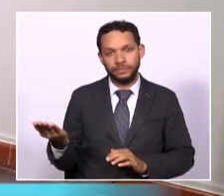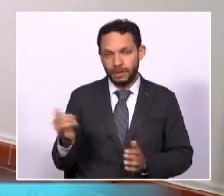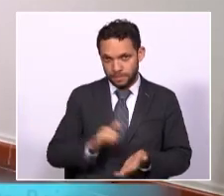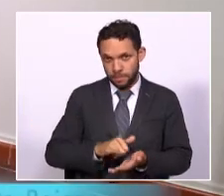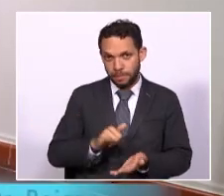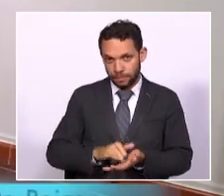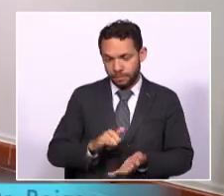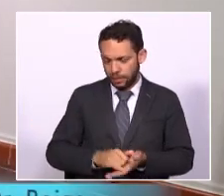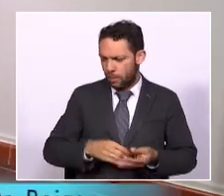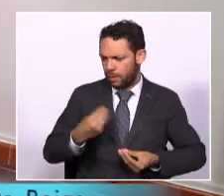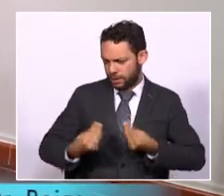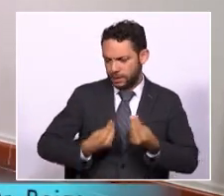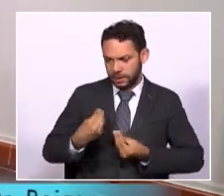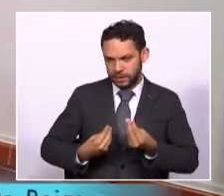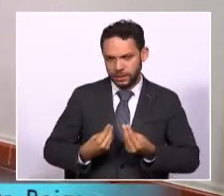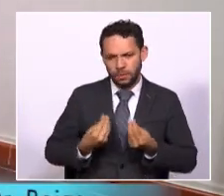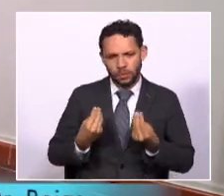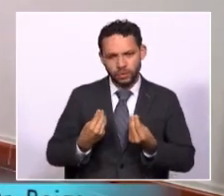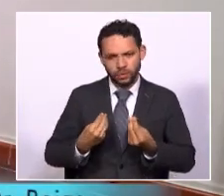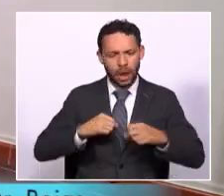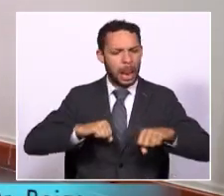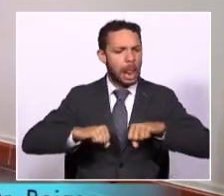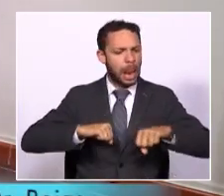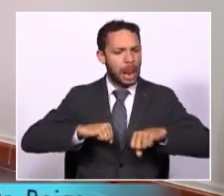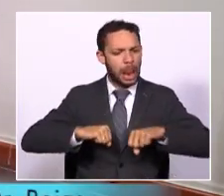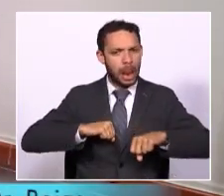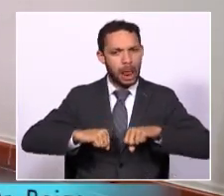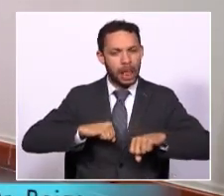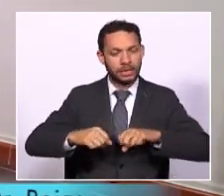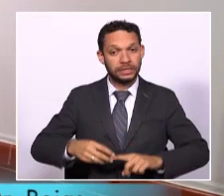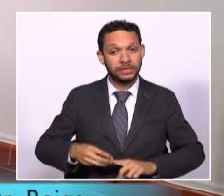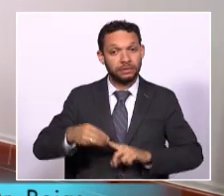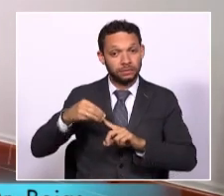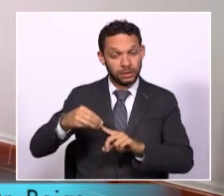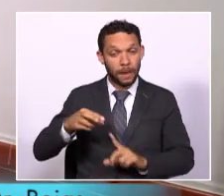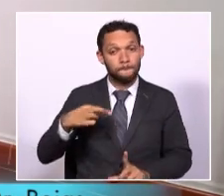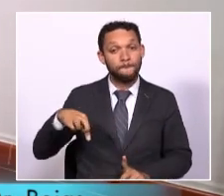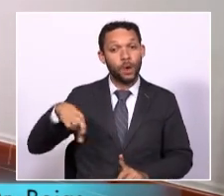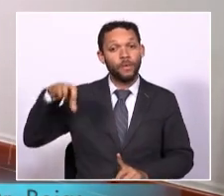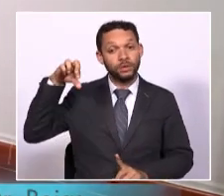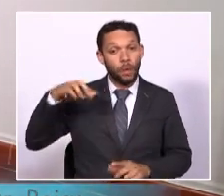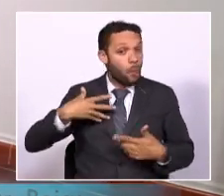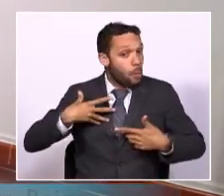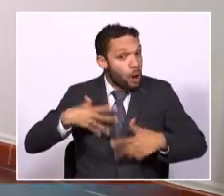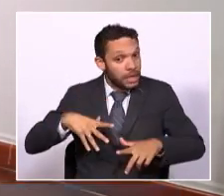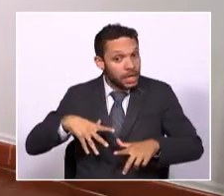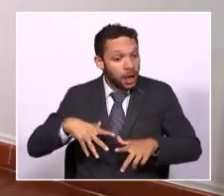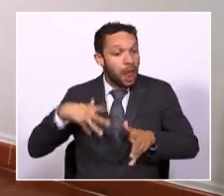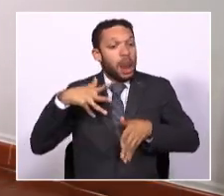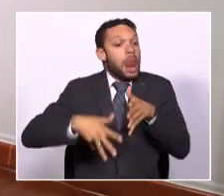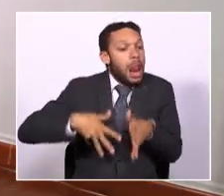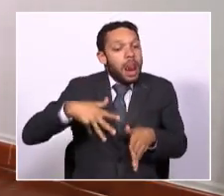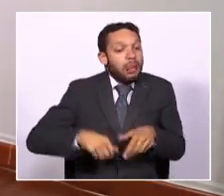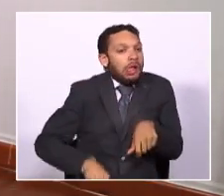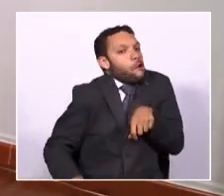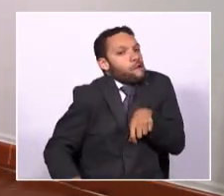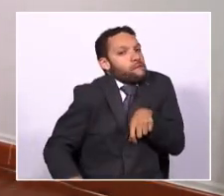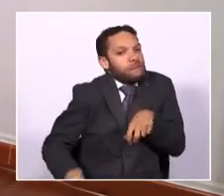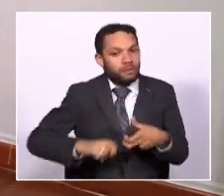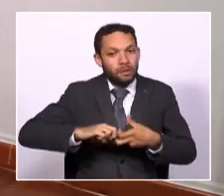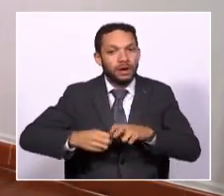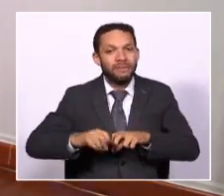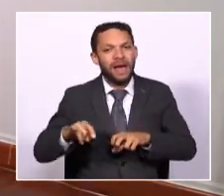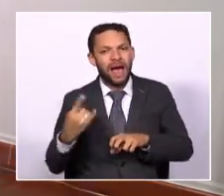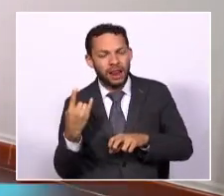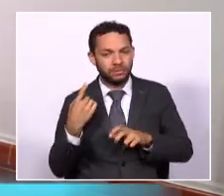una serie de movimientos. Obviamente esto tiene que ser en manos de una persona muy experta, porque es que estamos trabajando sobre